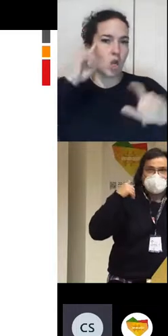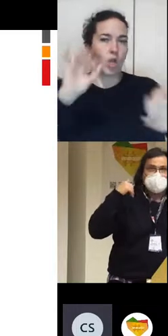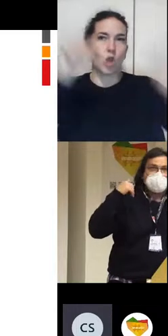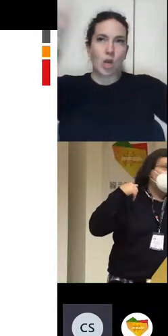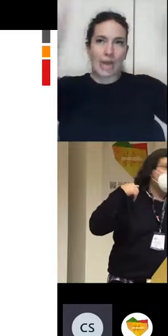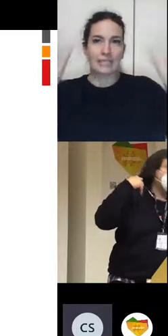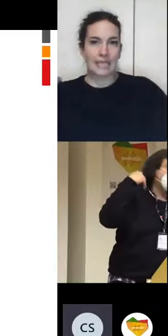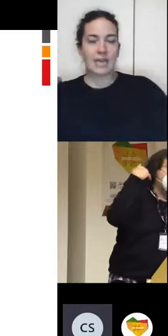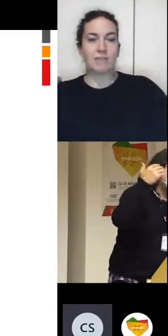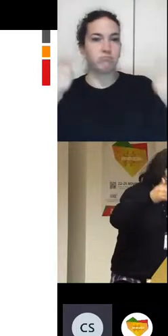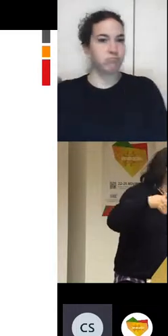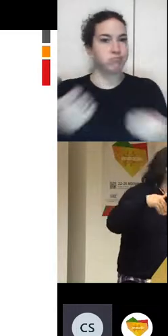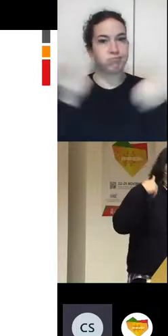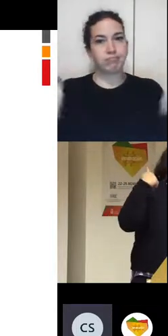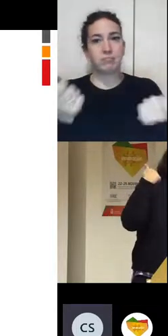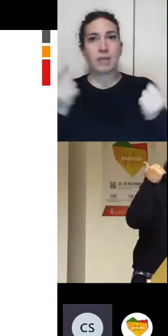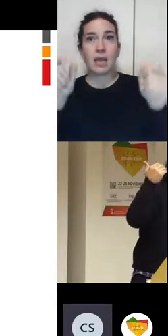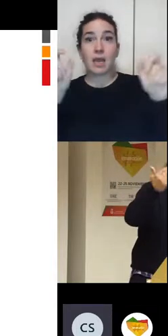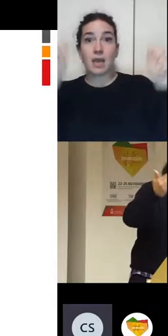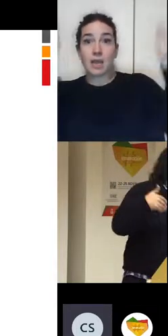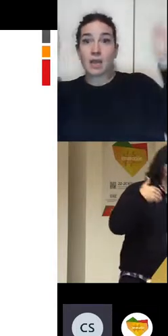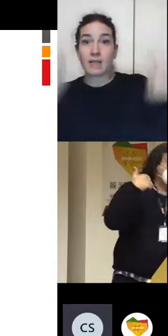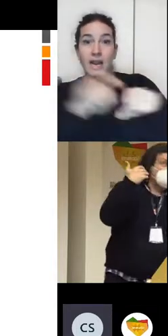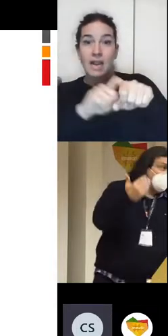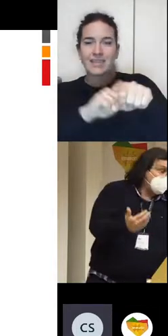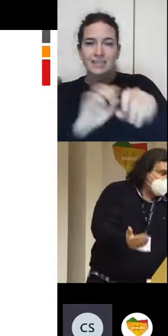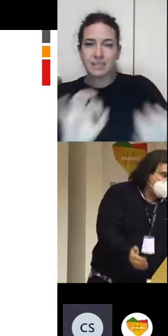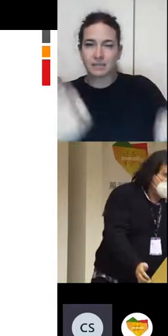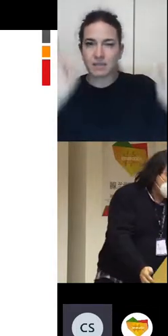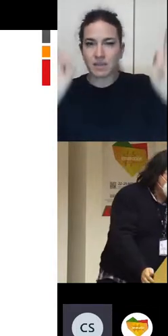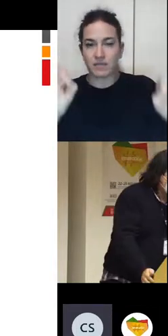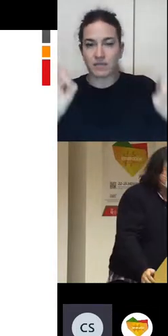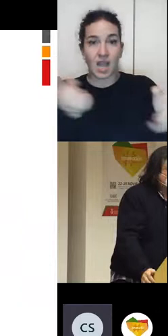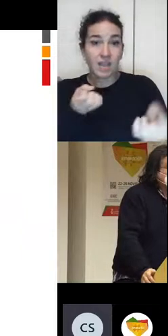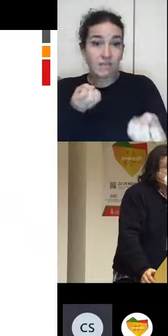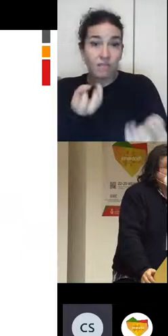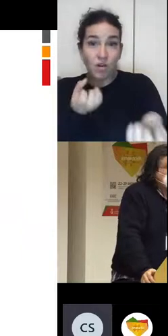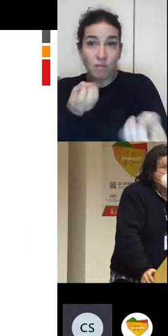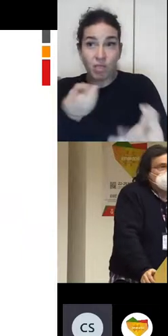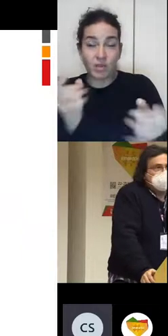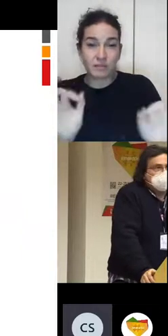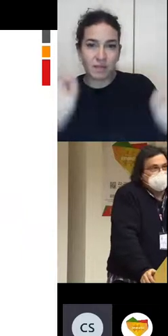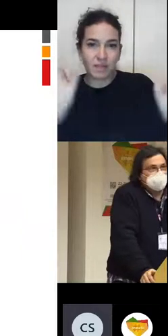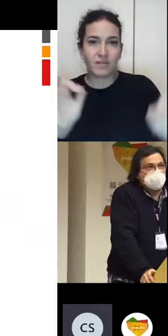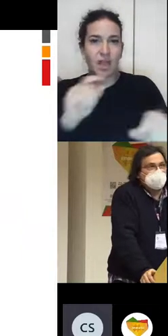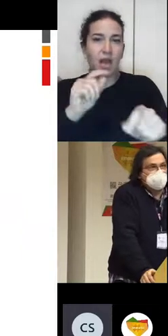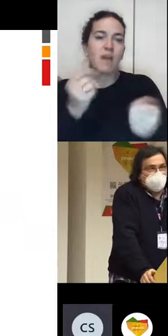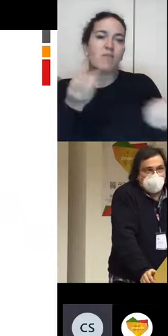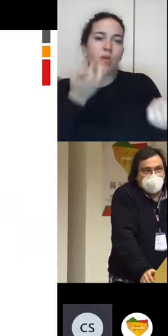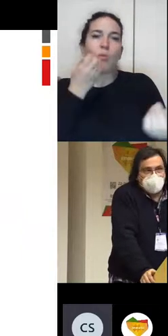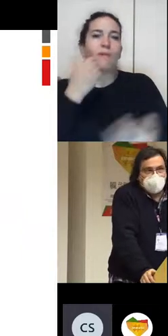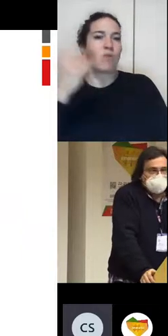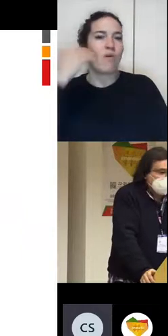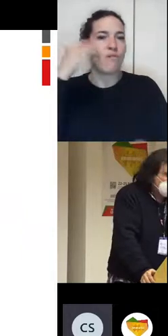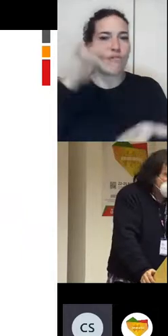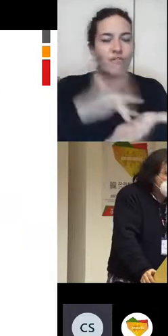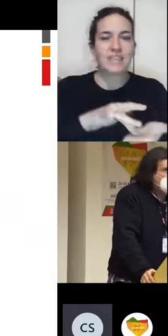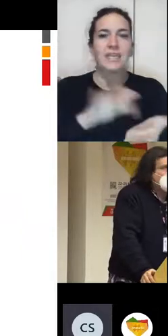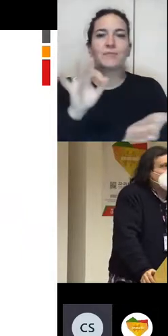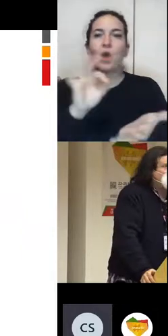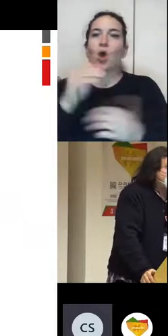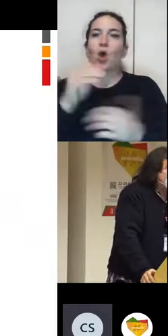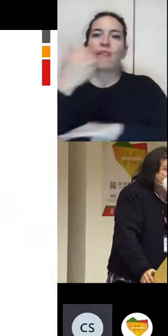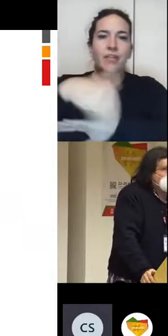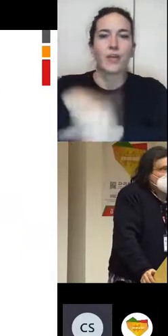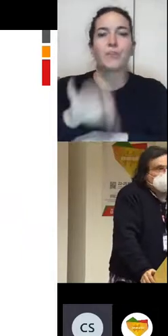cartelería que tiene unas características, que tiene una información, que se administra una información pues, que siempre es común, como las fechas, como el propio nombre del teatro,